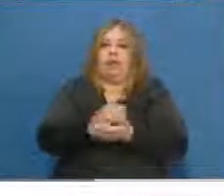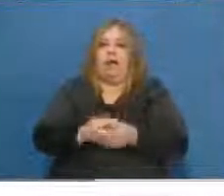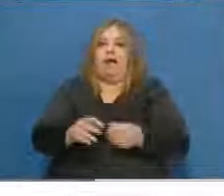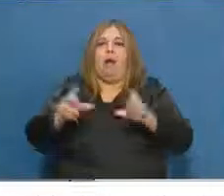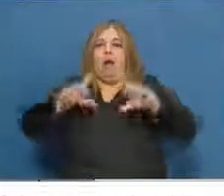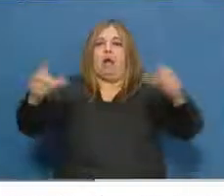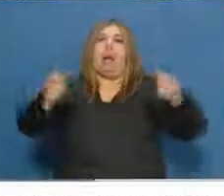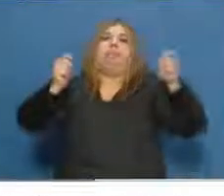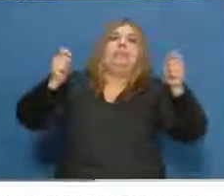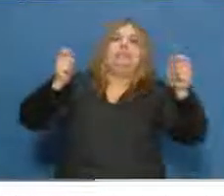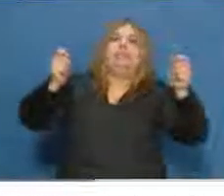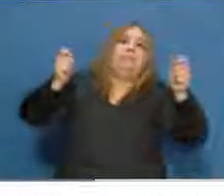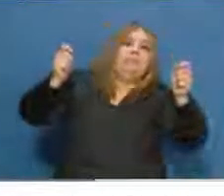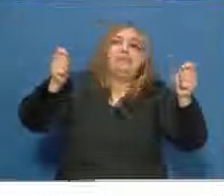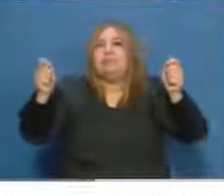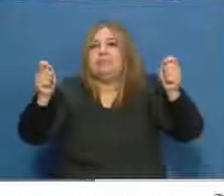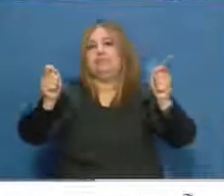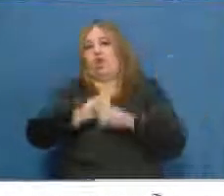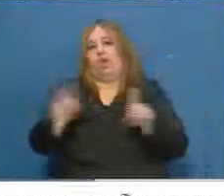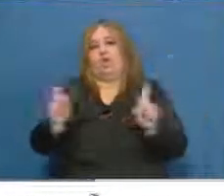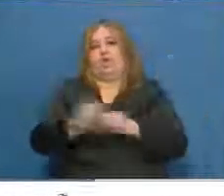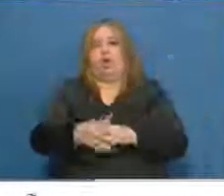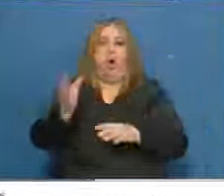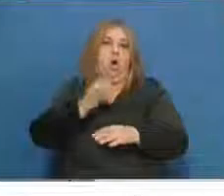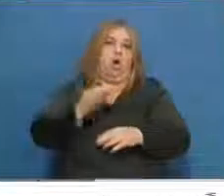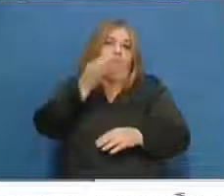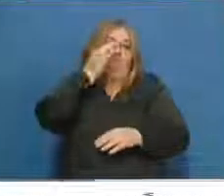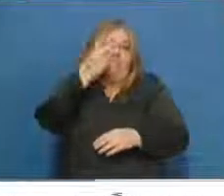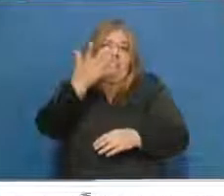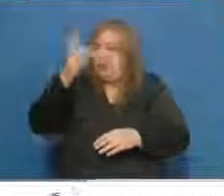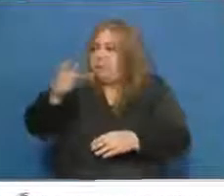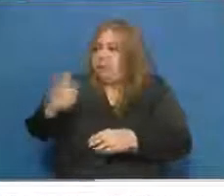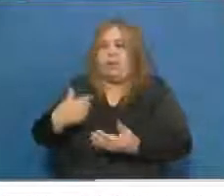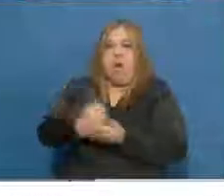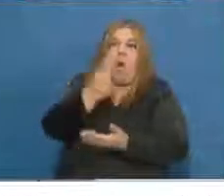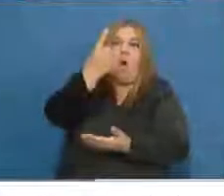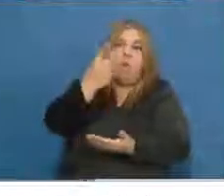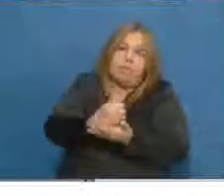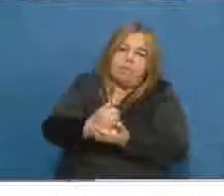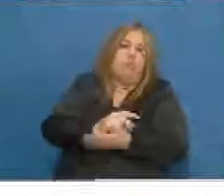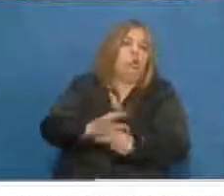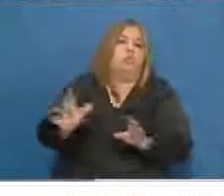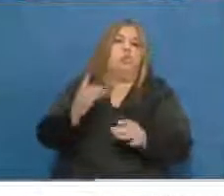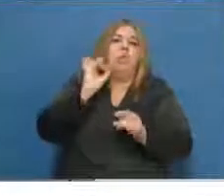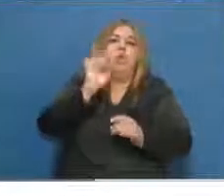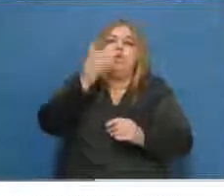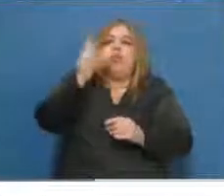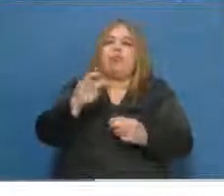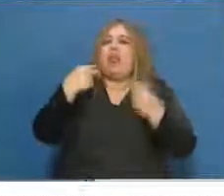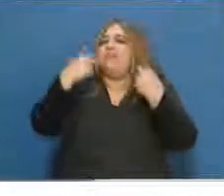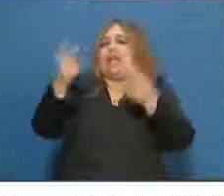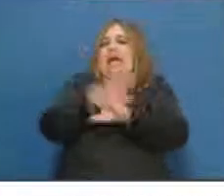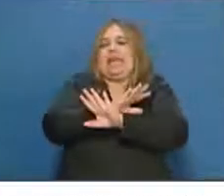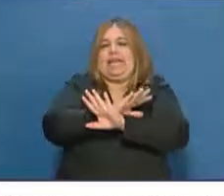cartelito esperando a alguien. O esos 25 que estaban esperando a uno. No, solamente pasajeros. Algunos colegas le preguntaban a